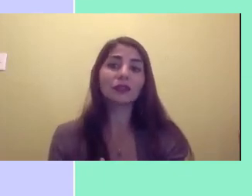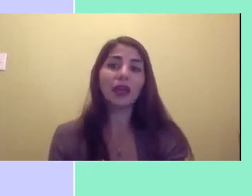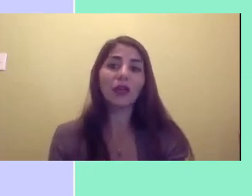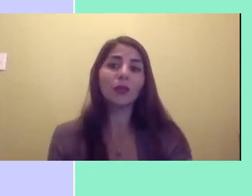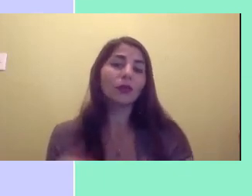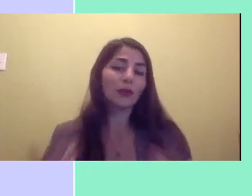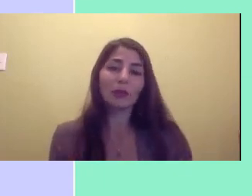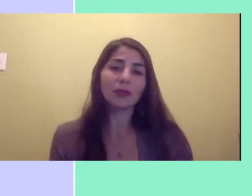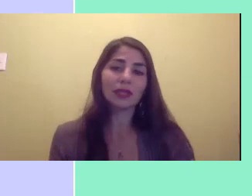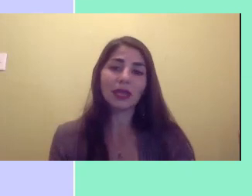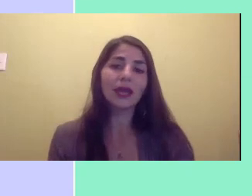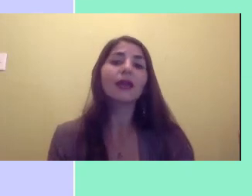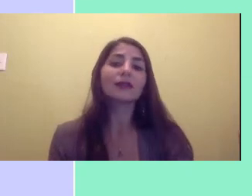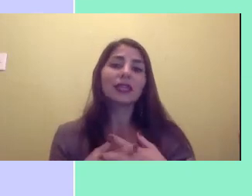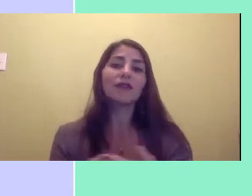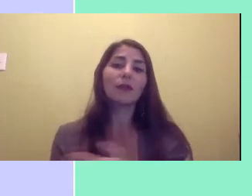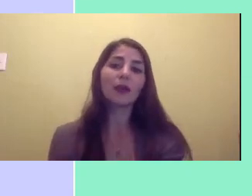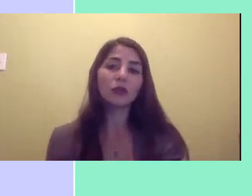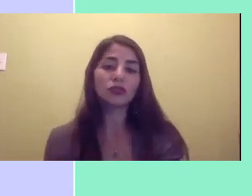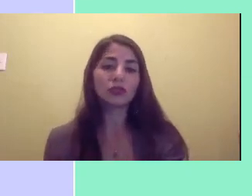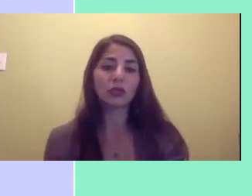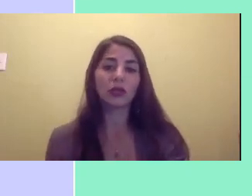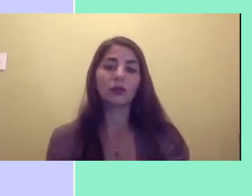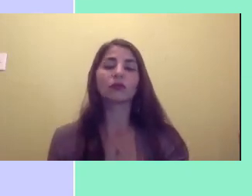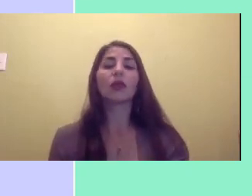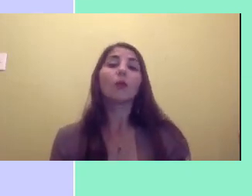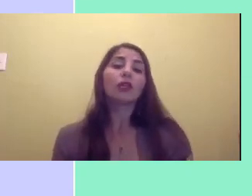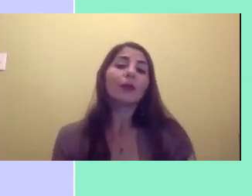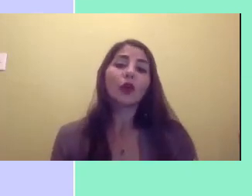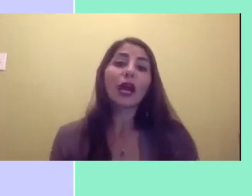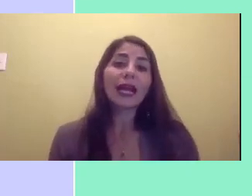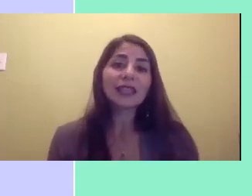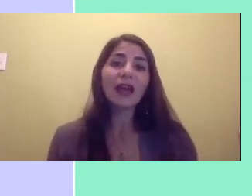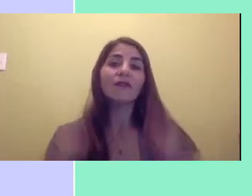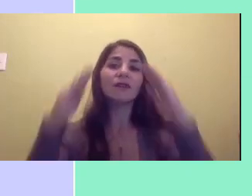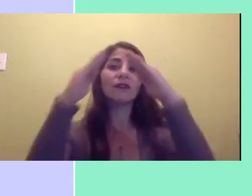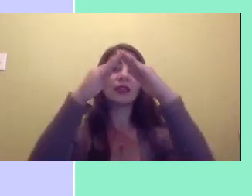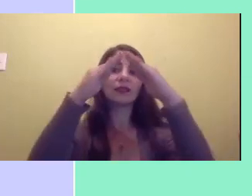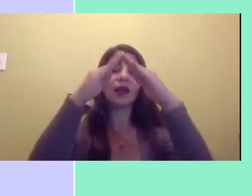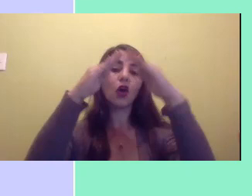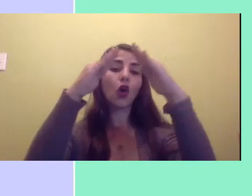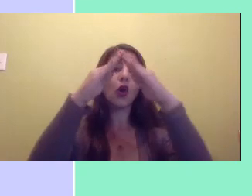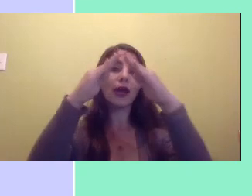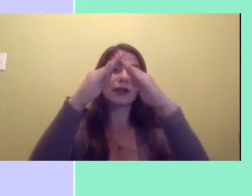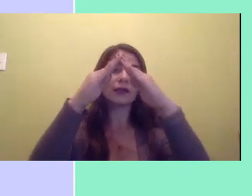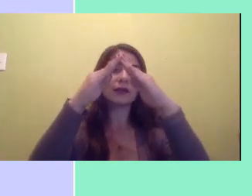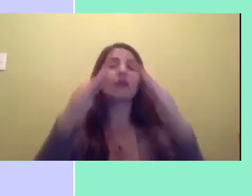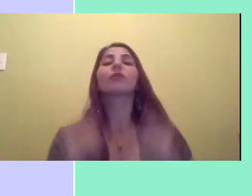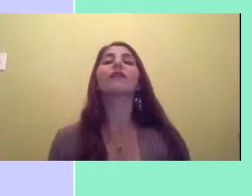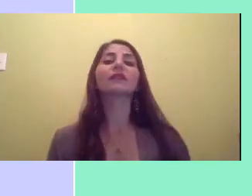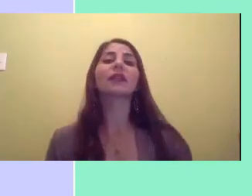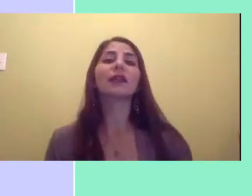Está más acotado, porque una misma seña sirve para muchos sinónimos. Por ejemplo, casa, vivienda,